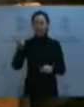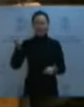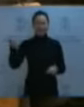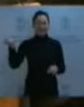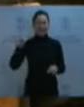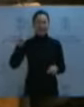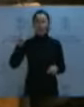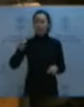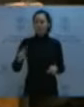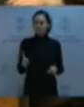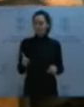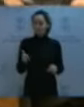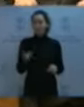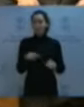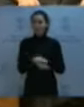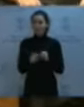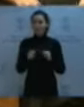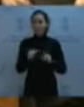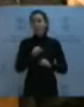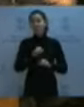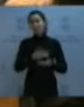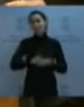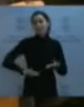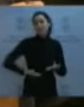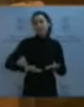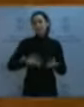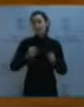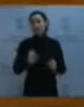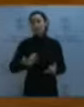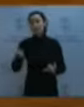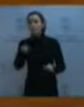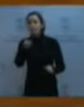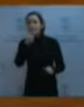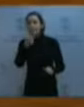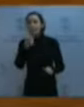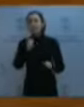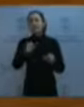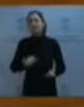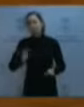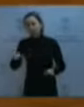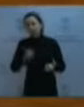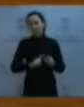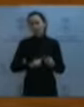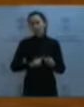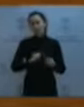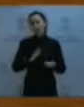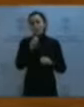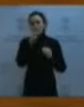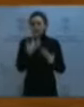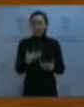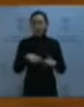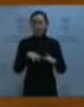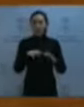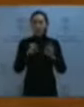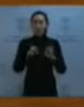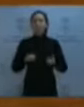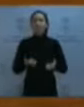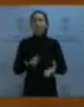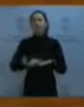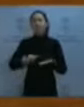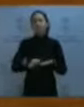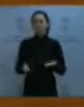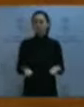en gestionar las listas de espera de otra manera, y hay que pensar en gestionar los medicamentos, etcétera, de otra manera, para hacer más eficaz el gasto y para hacer más